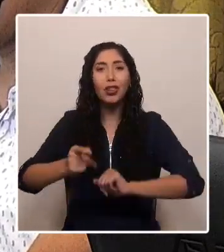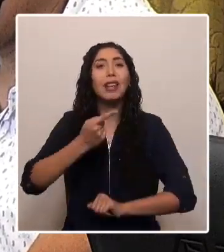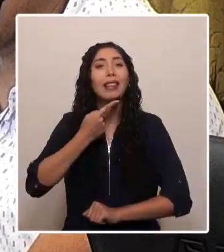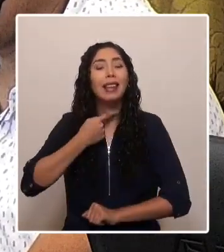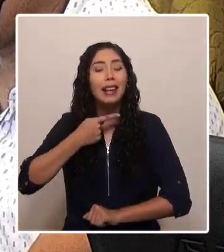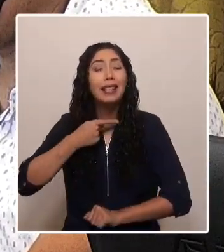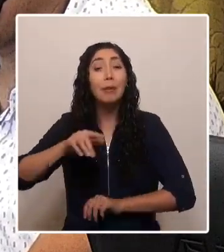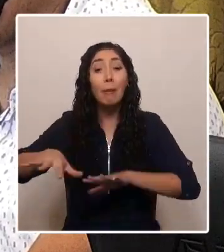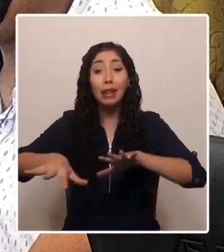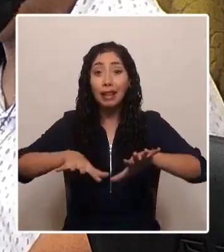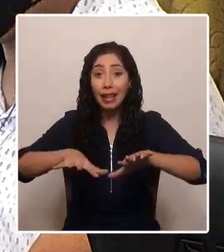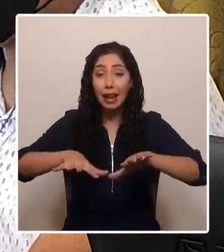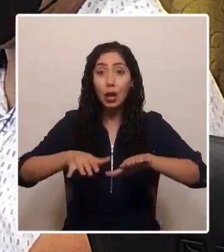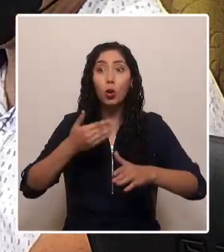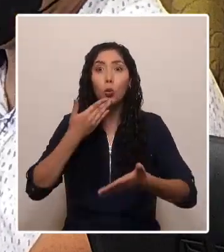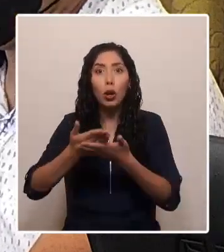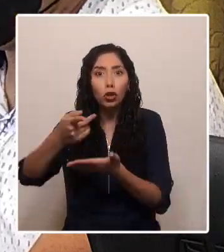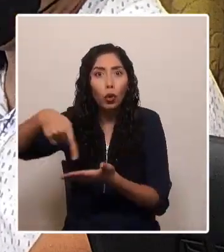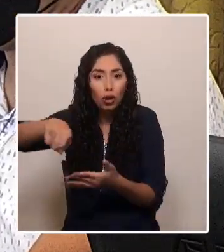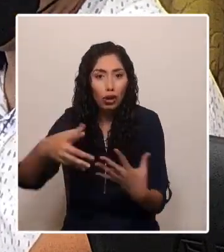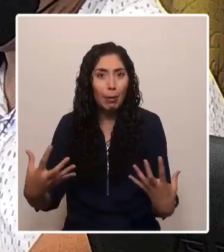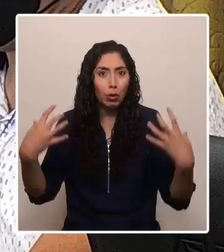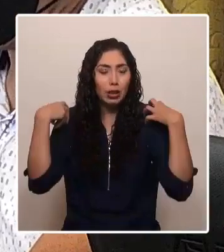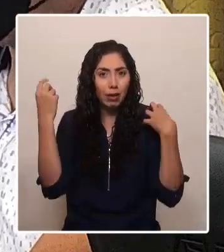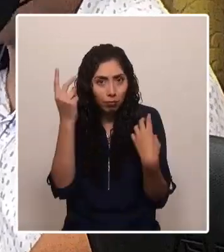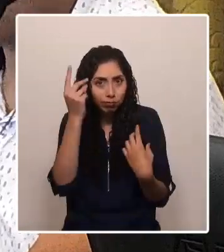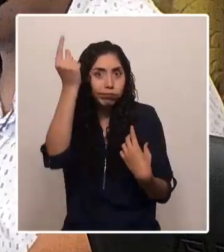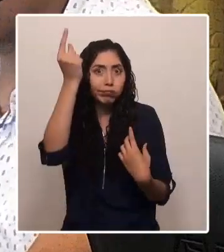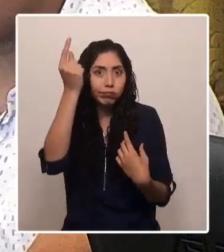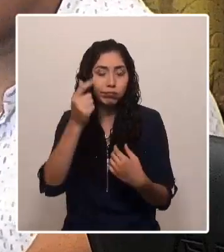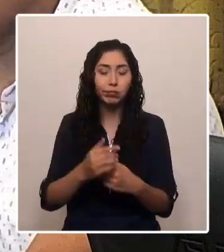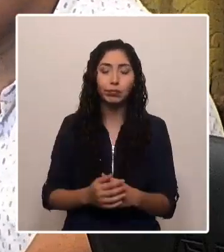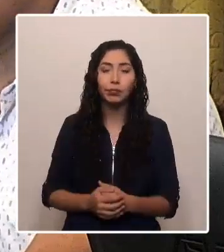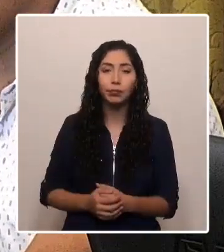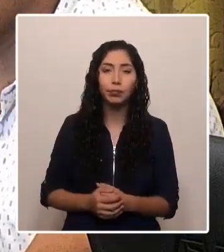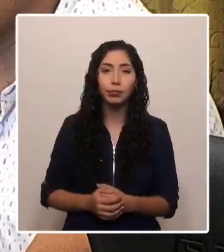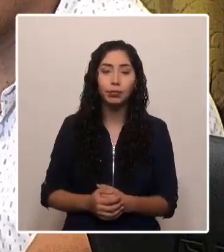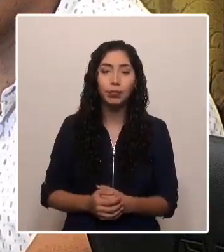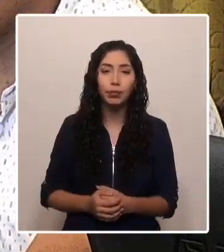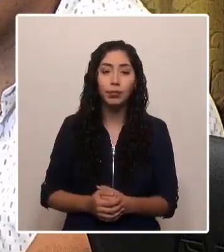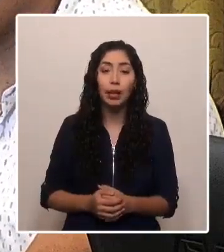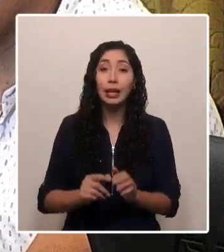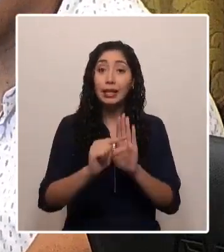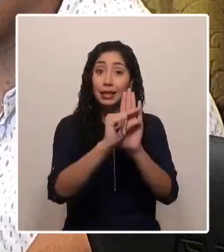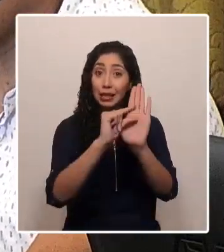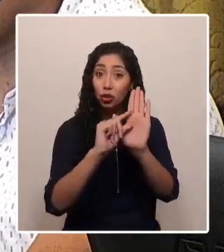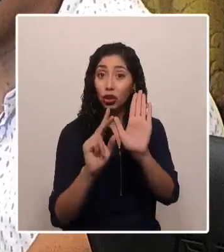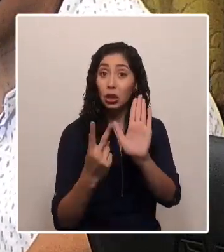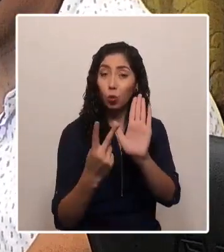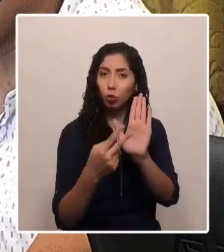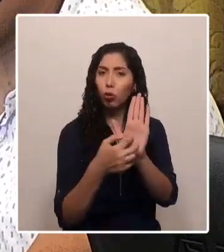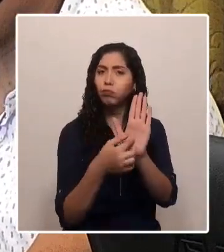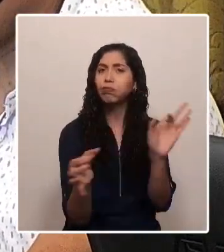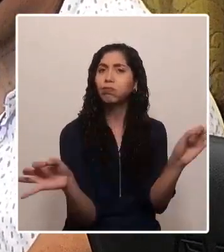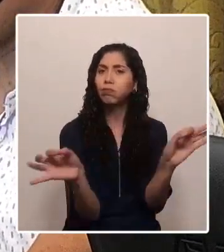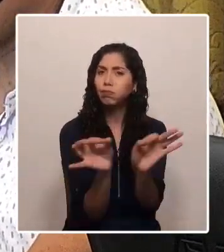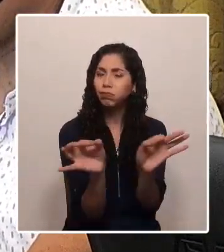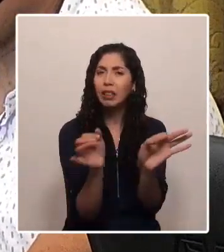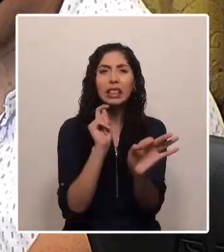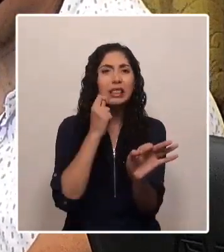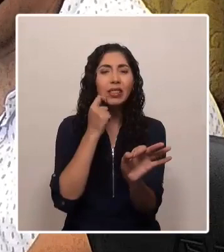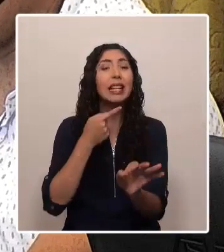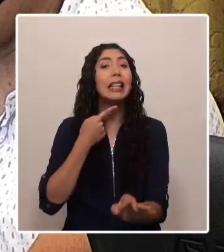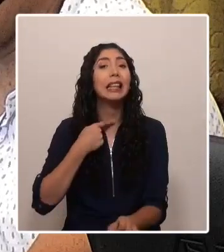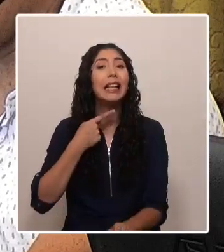materiales sobre las creaciones de las que sean autores o intérpretes. En su inciso segundo, describe qué comprenden los intereses morales